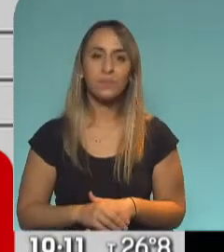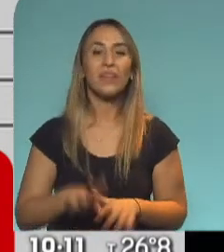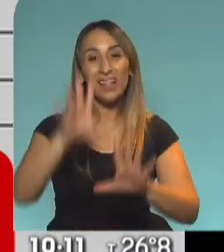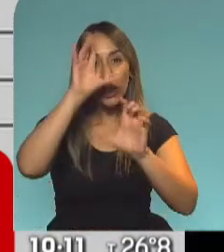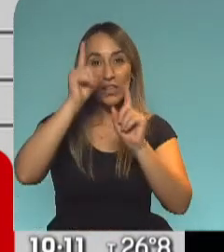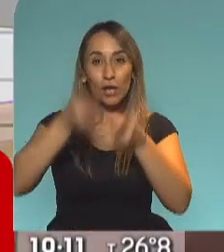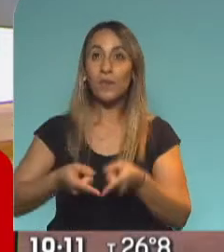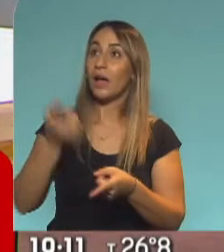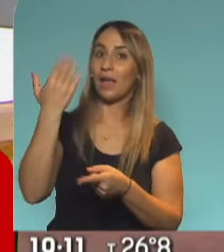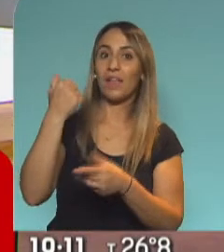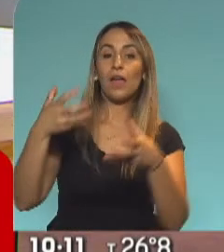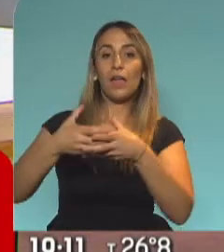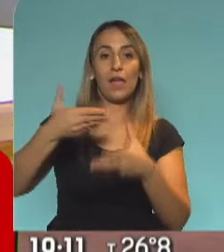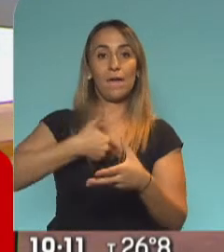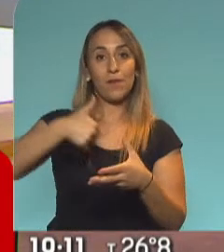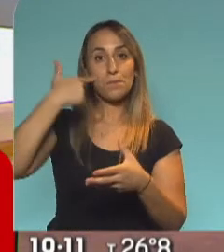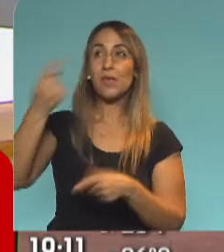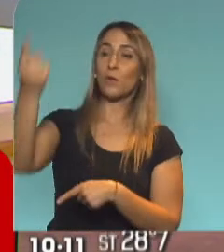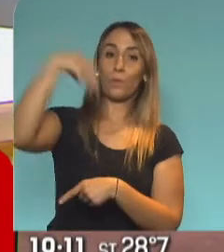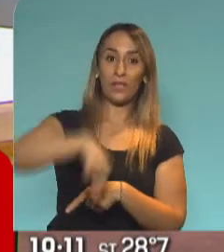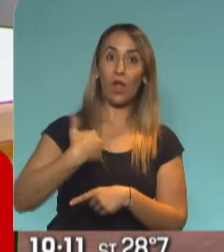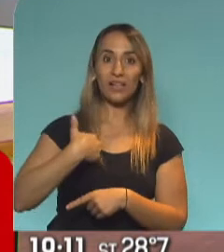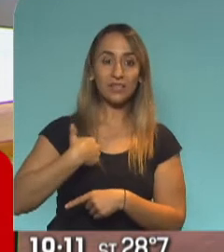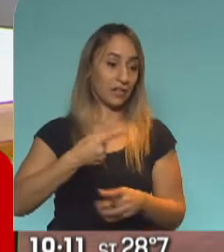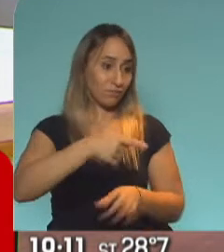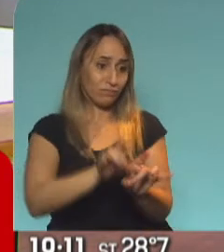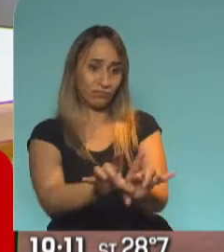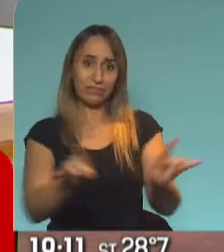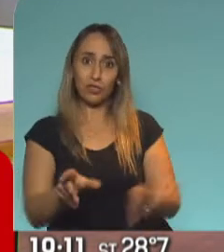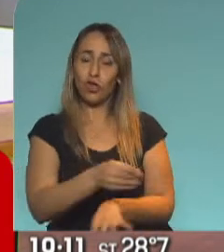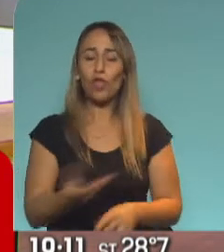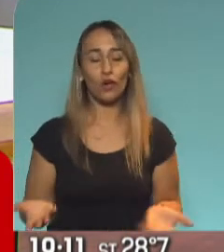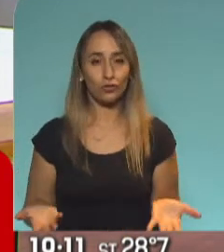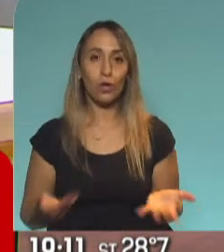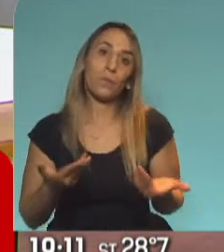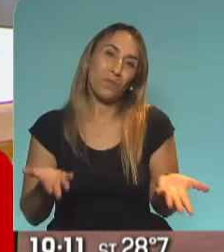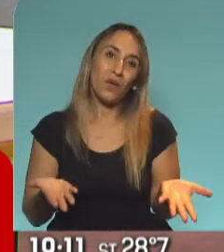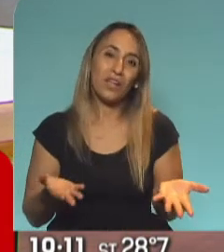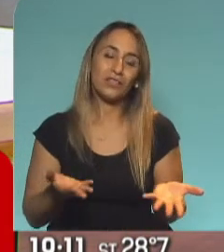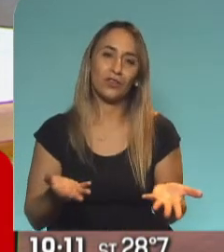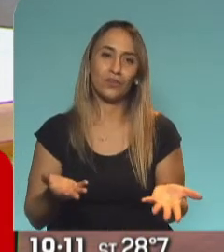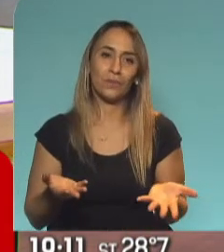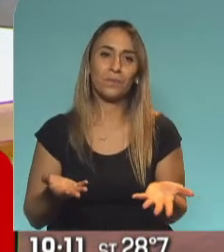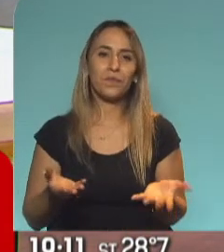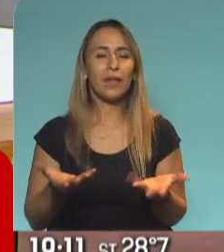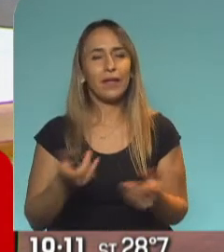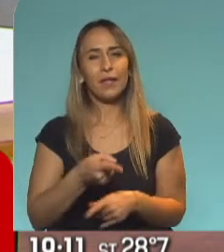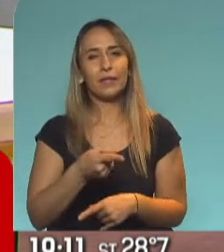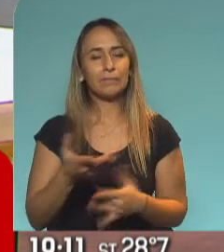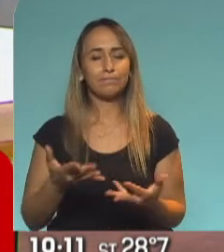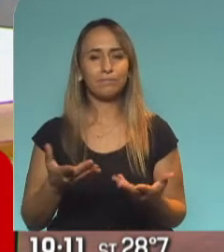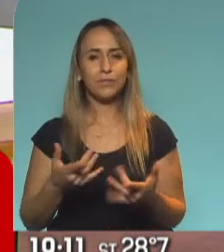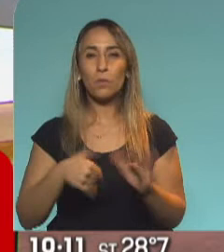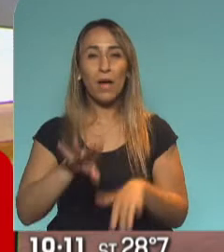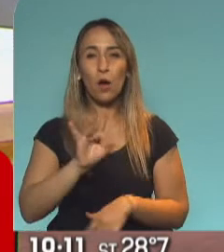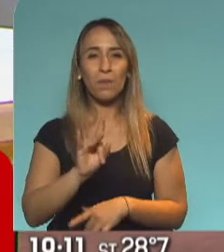terminaron todos contagiados. Claro, está bien. O sea, para tenerlo como un antecedente importante. Lógicamente, Ariel, ahí es lo